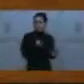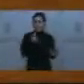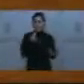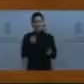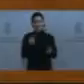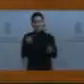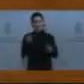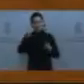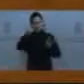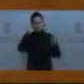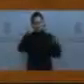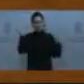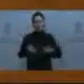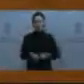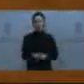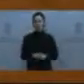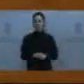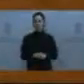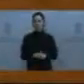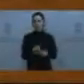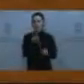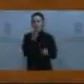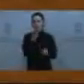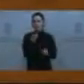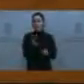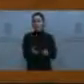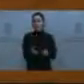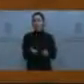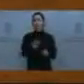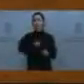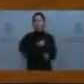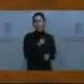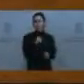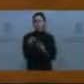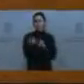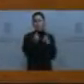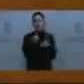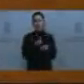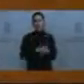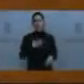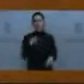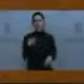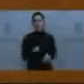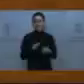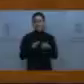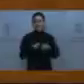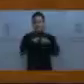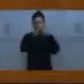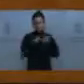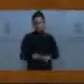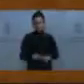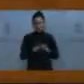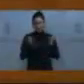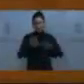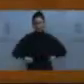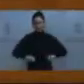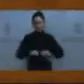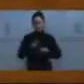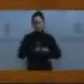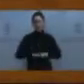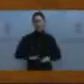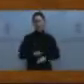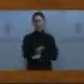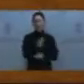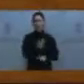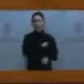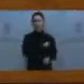sentido. Si bien hubiésemos estado de acuerdo con la necesidad también de poder analizar y lograr un consenso, no solamente en materia de financiación autonómica,